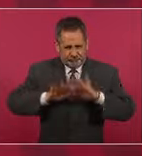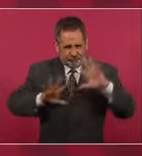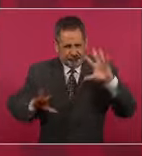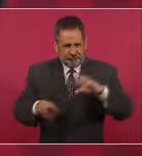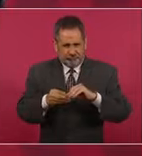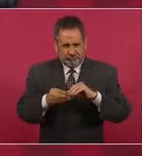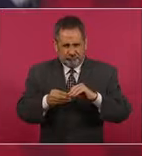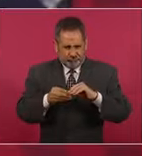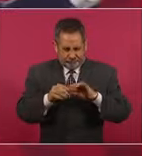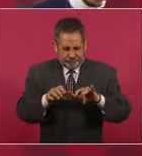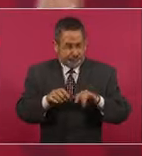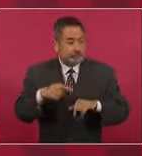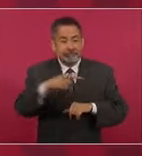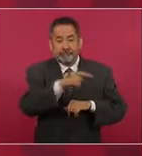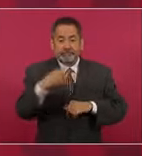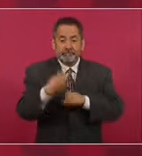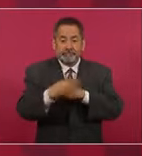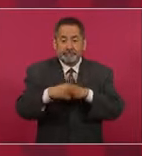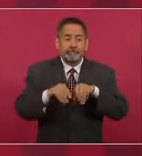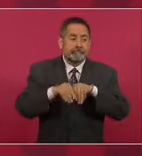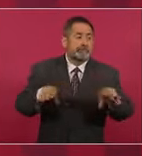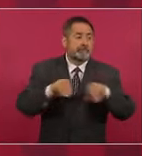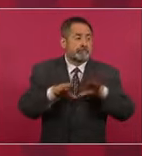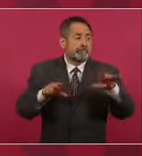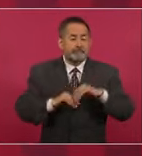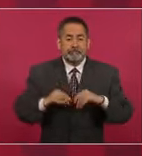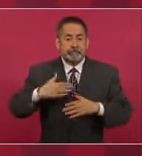se unieron las televisoras.